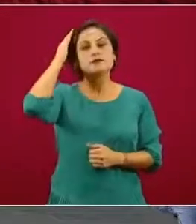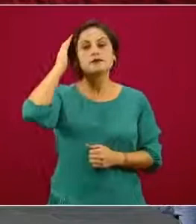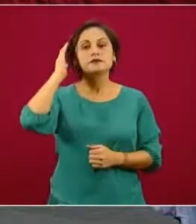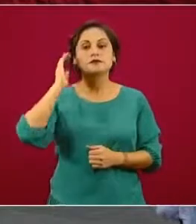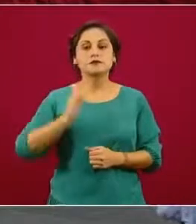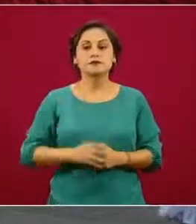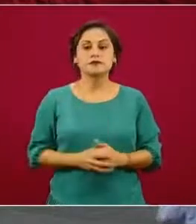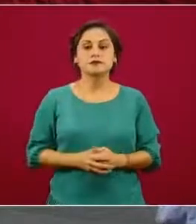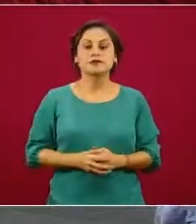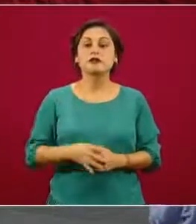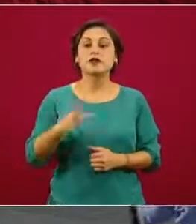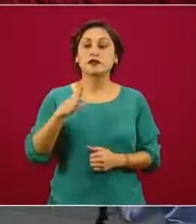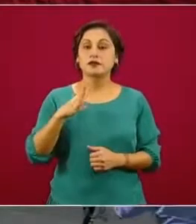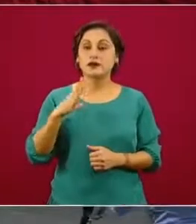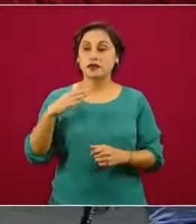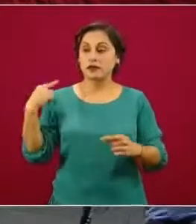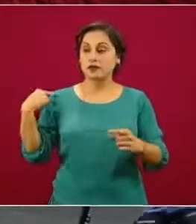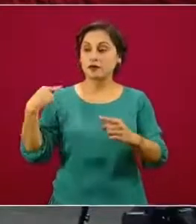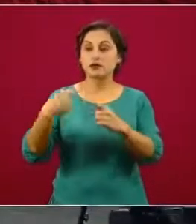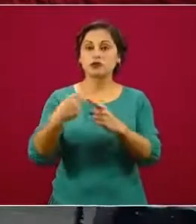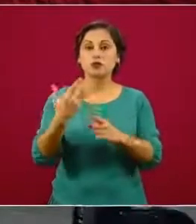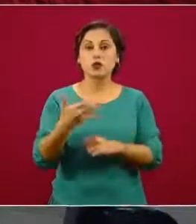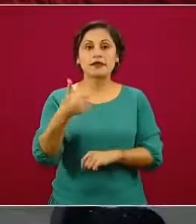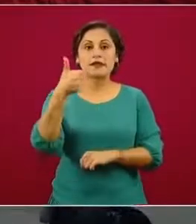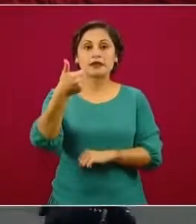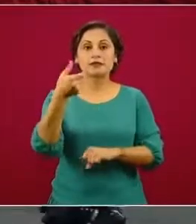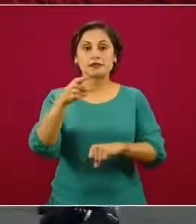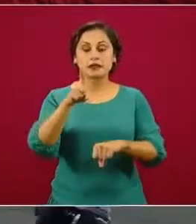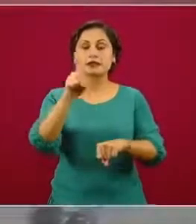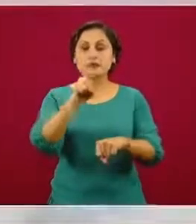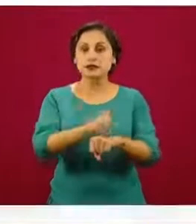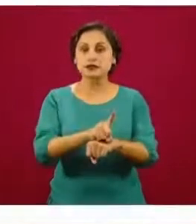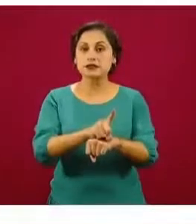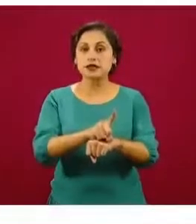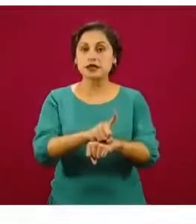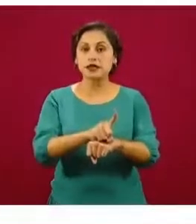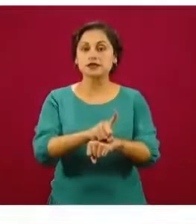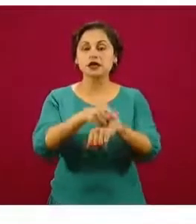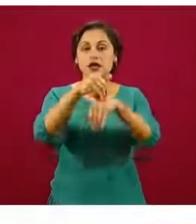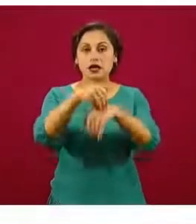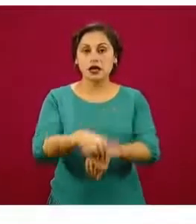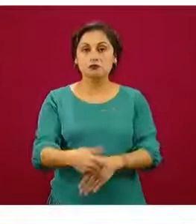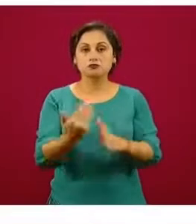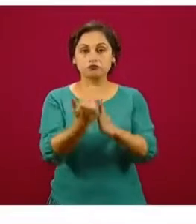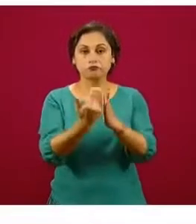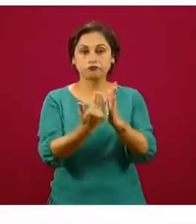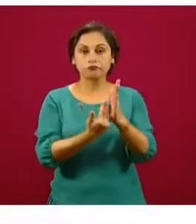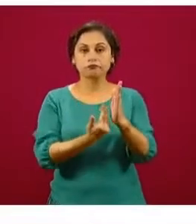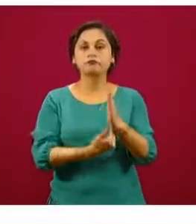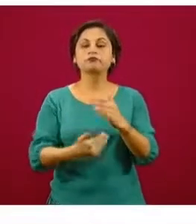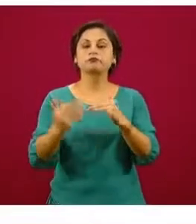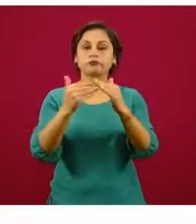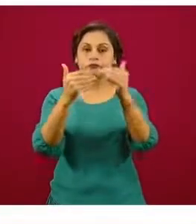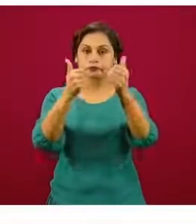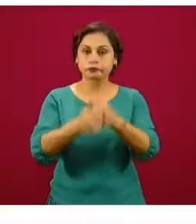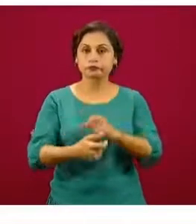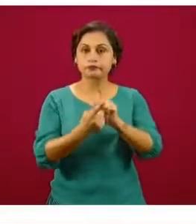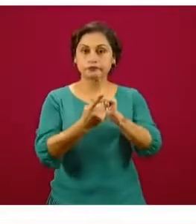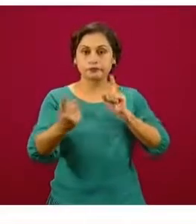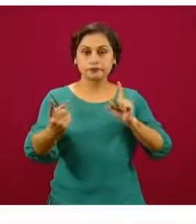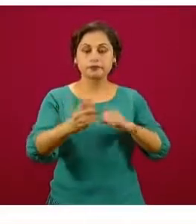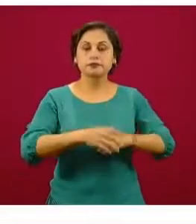Llevamos 56 días de la Jornada Nacional de Sana Distancia. Nos quedan lo que está en